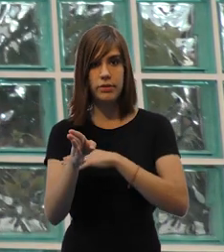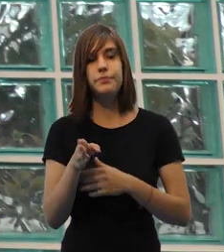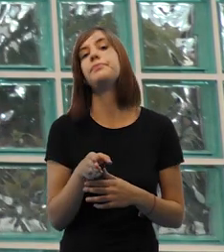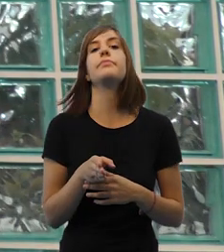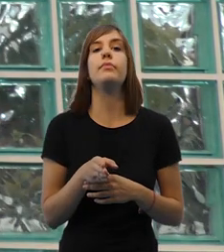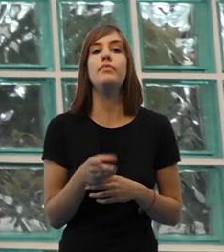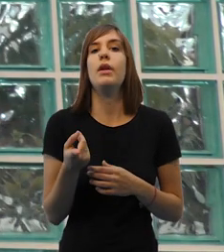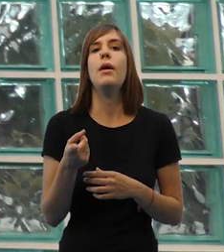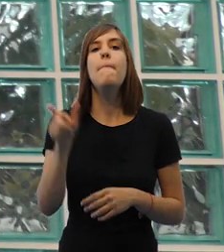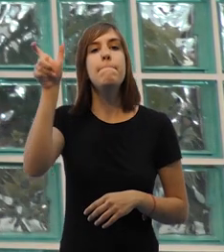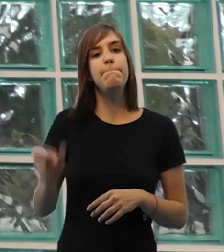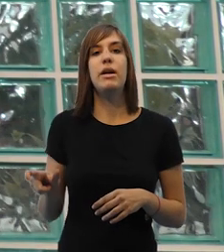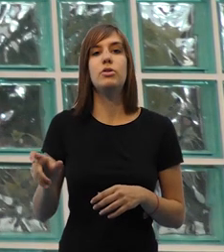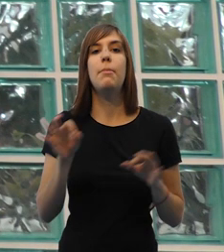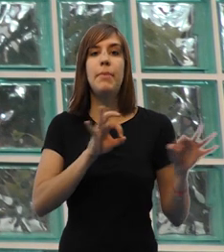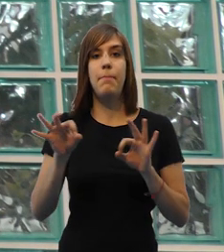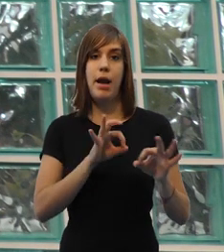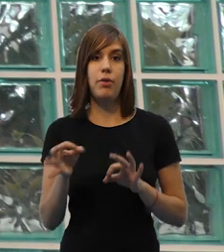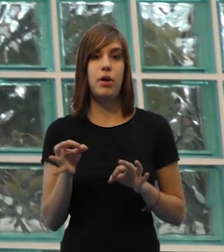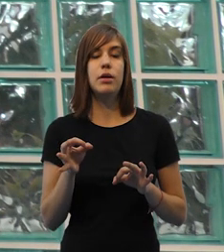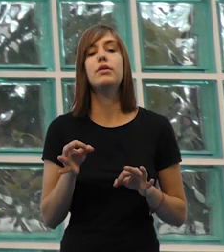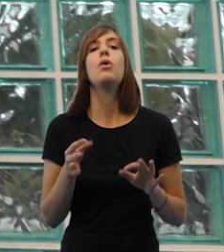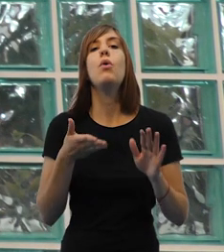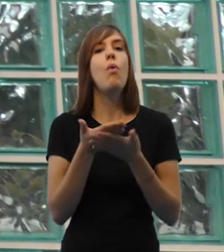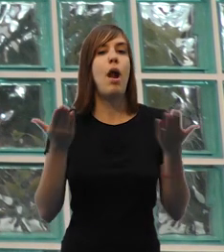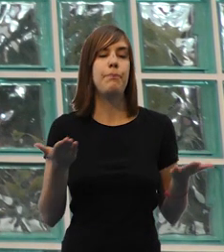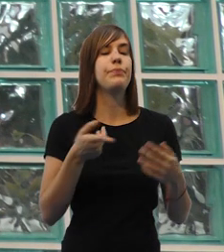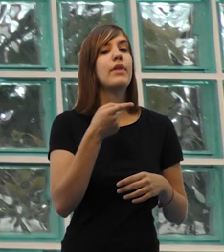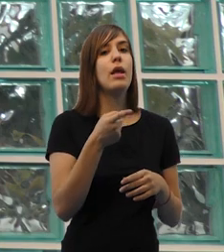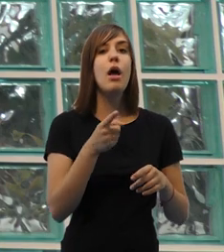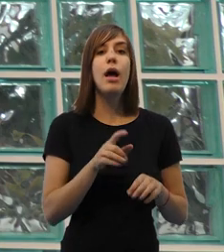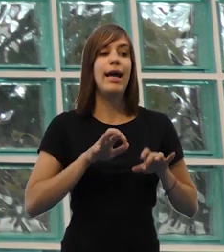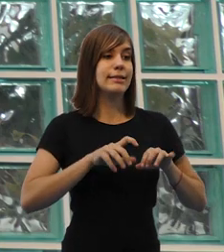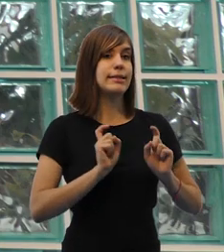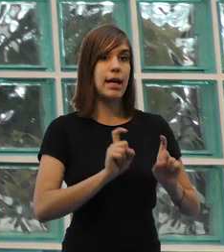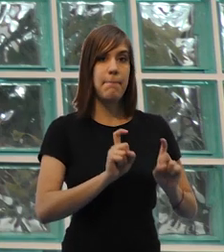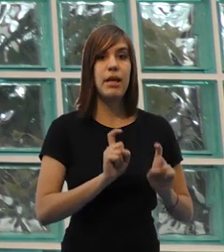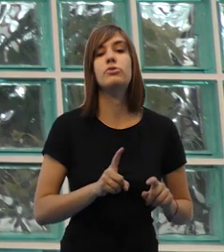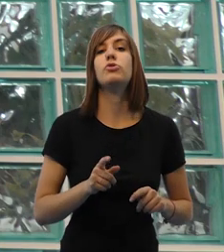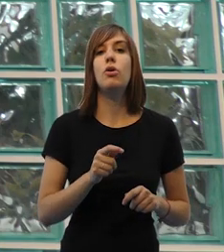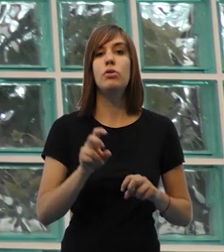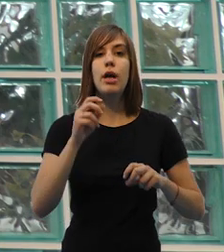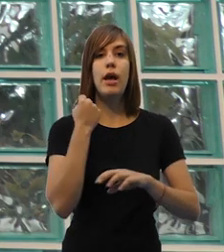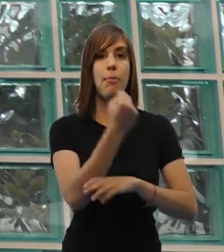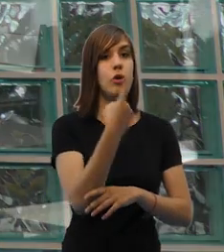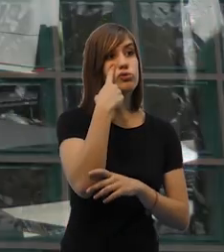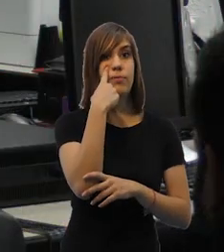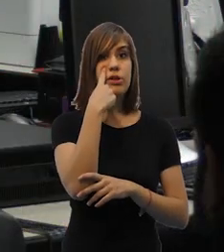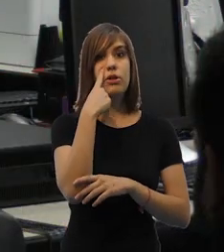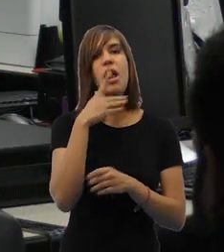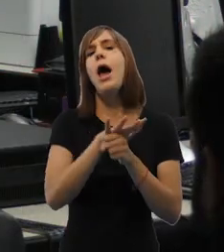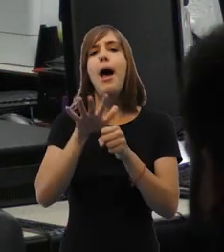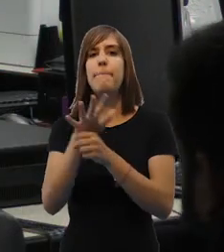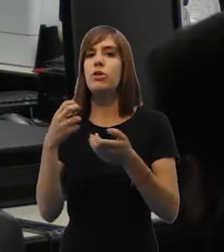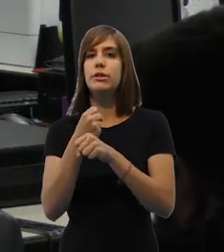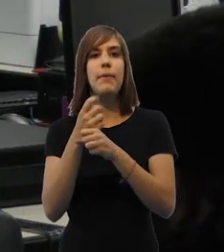Las funciones de los preparadores laborales es la de realizar apoyo, entrenamiento y supervisión de todos los factores dentro de la búsqueda de empleo.